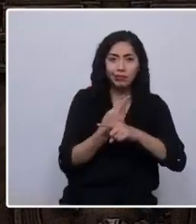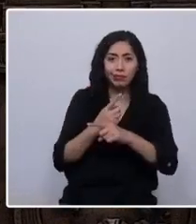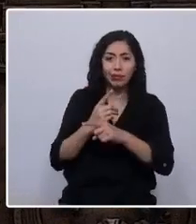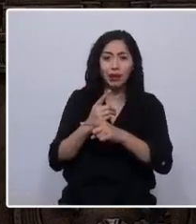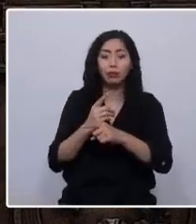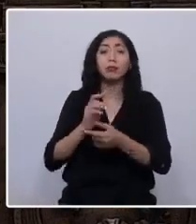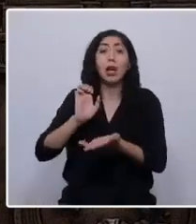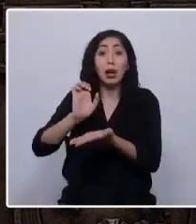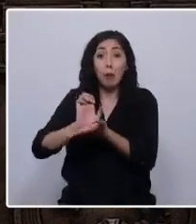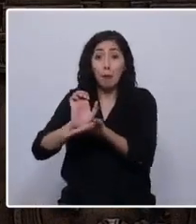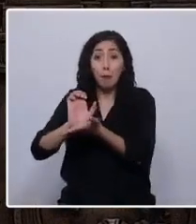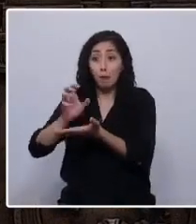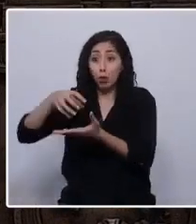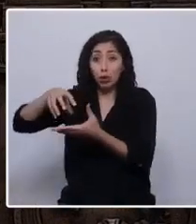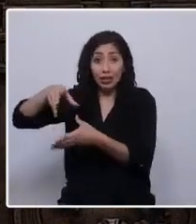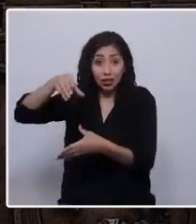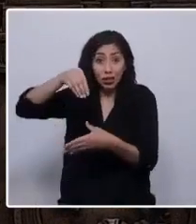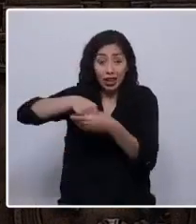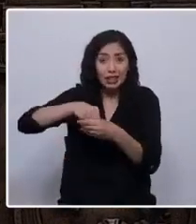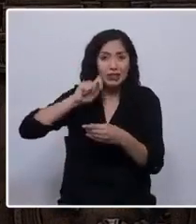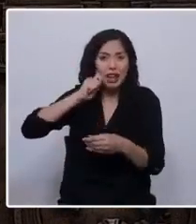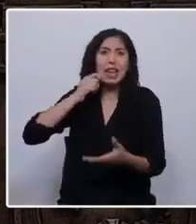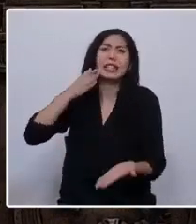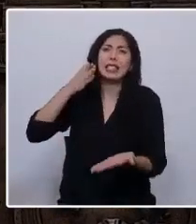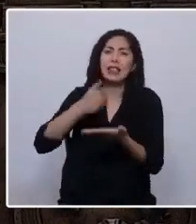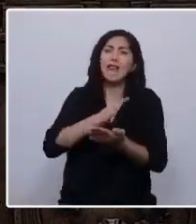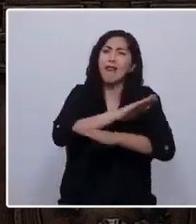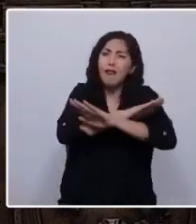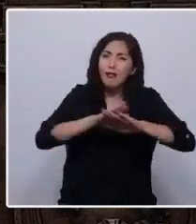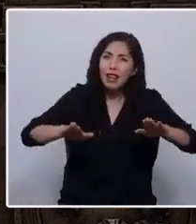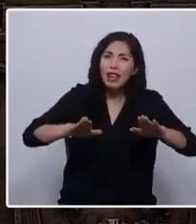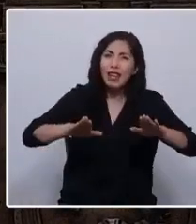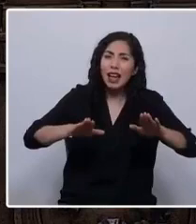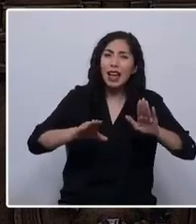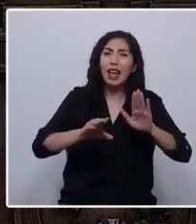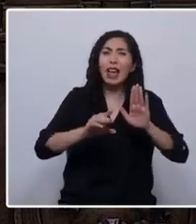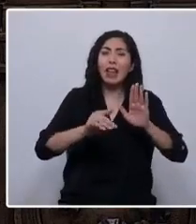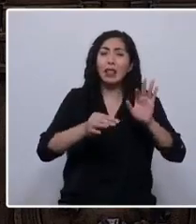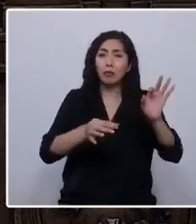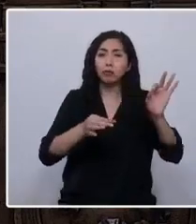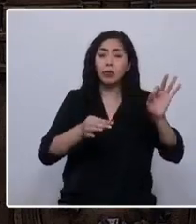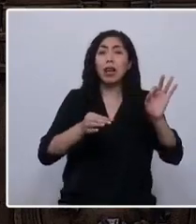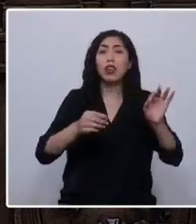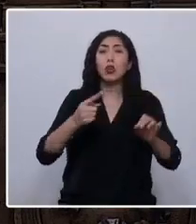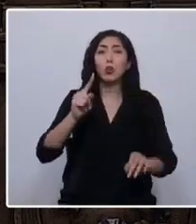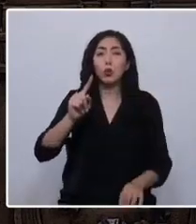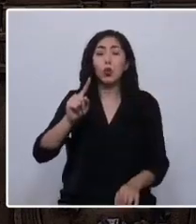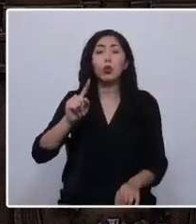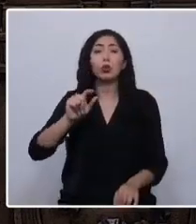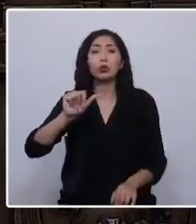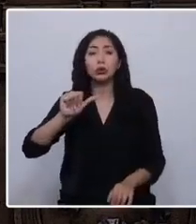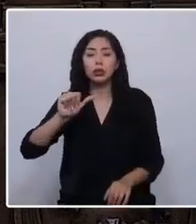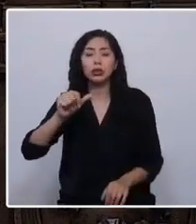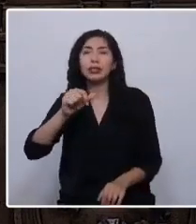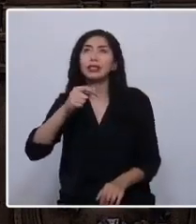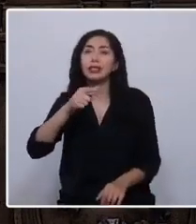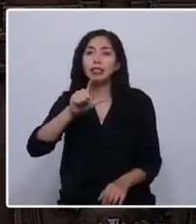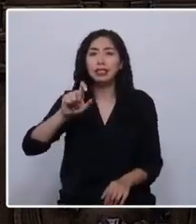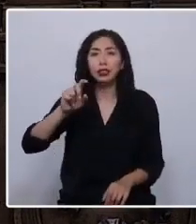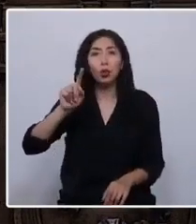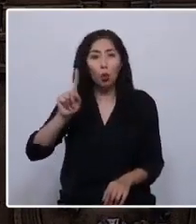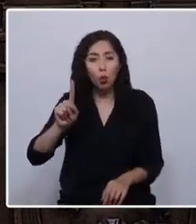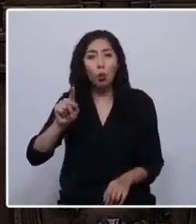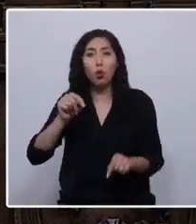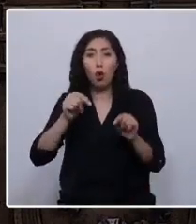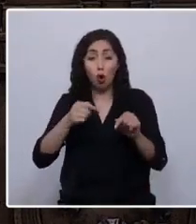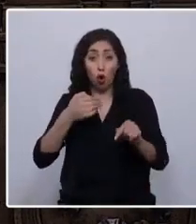plurinacionalidad es exigir el fin del decreto del 701 y fuera las forestales del Huelmapu. Hoy hemos hablado en